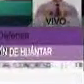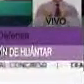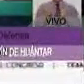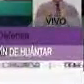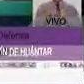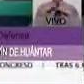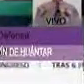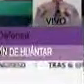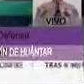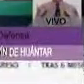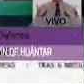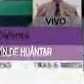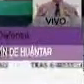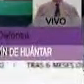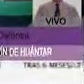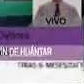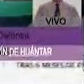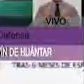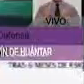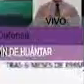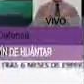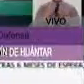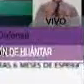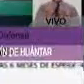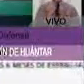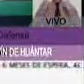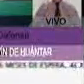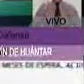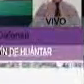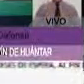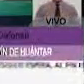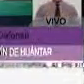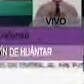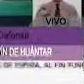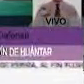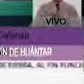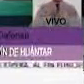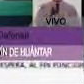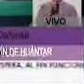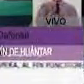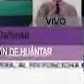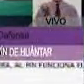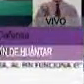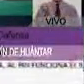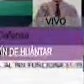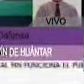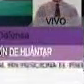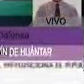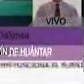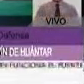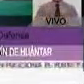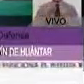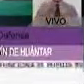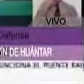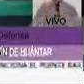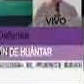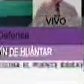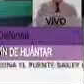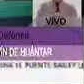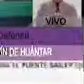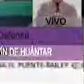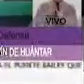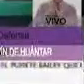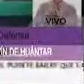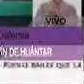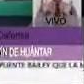perjudicar el accionar heroico de los comandos de Chavín de Huántar. Porque sin duda alguna, detrás de